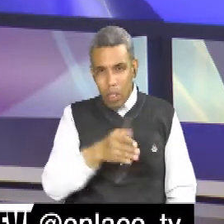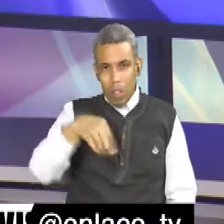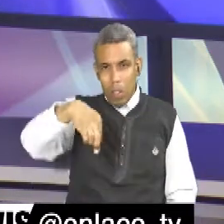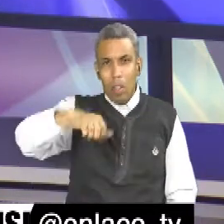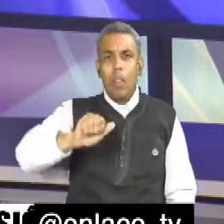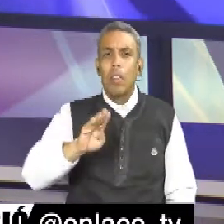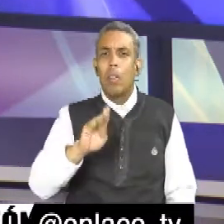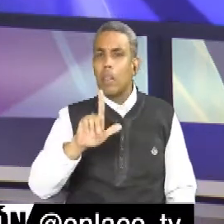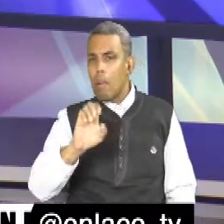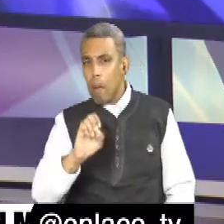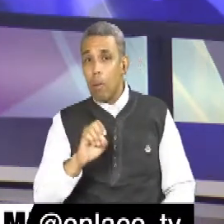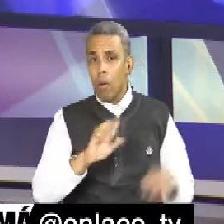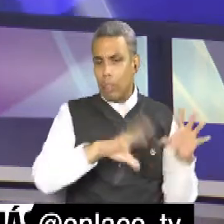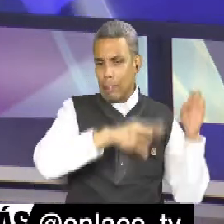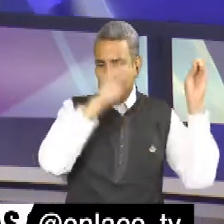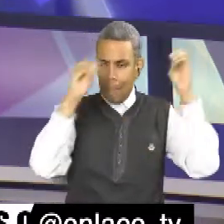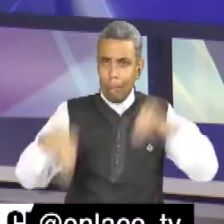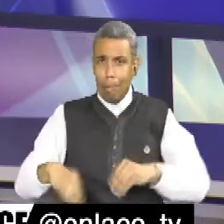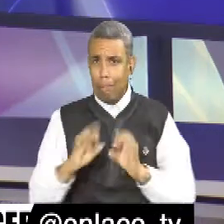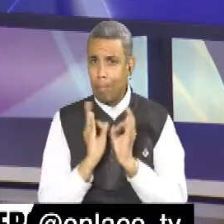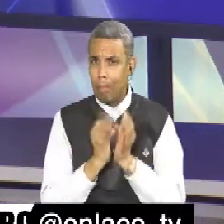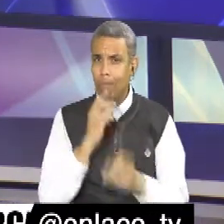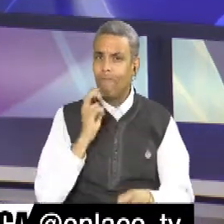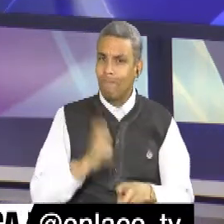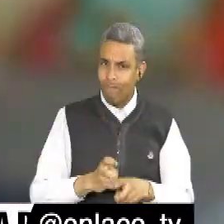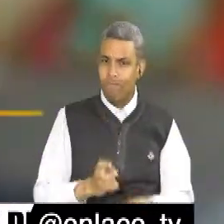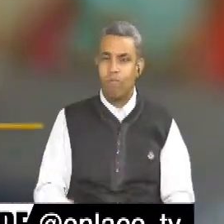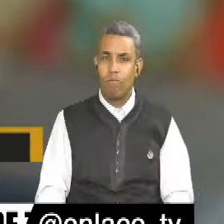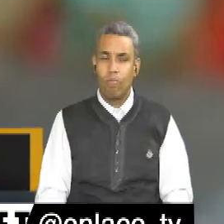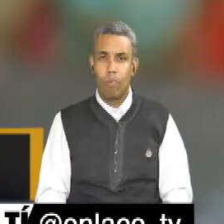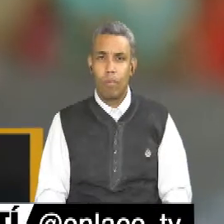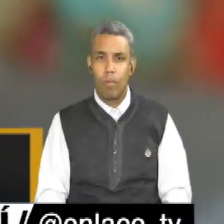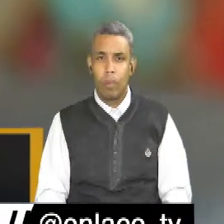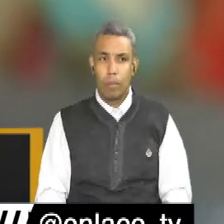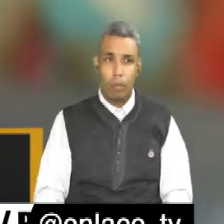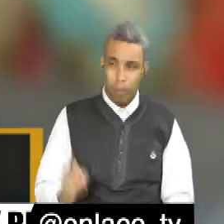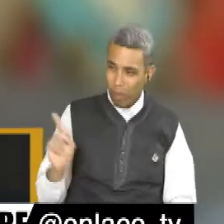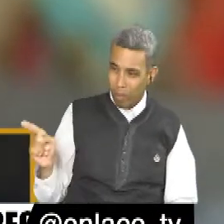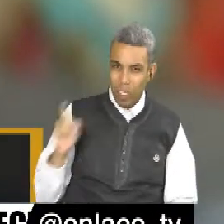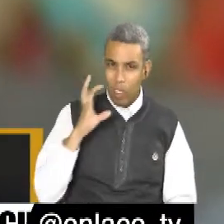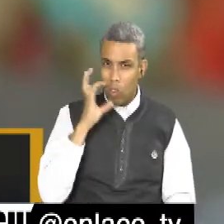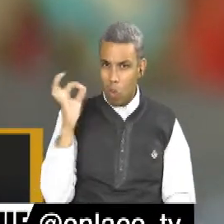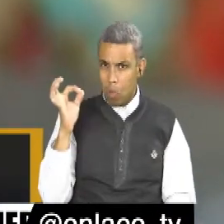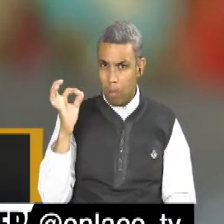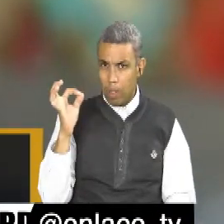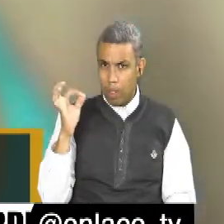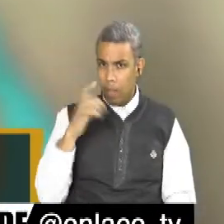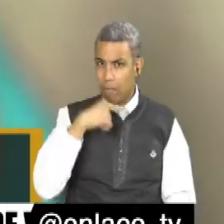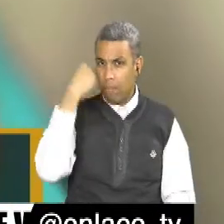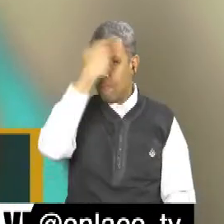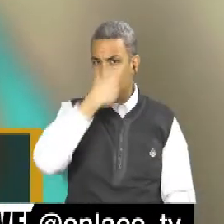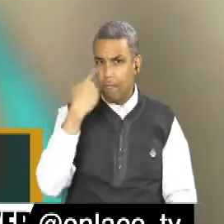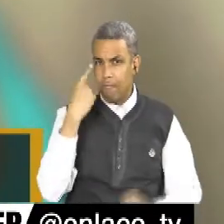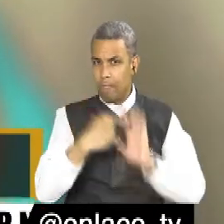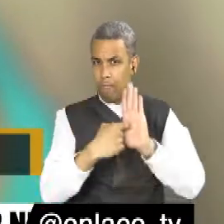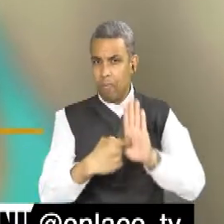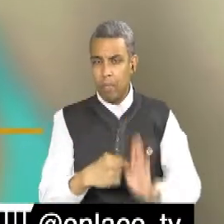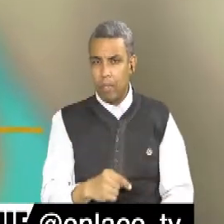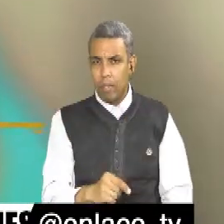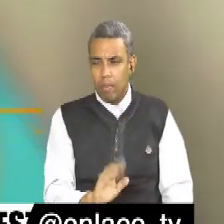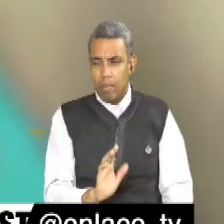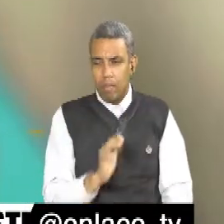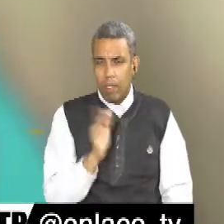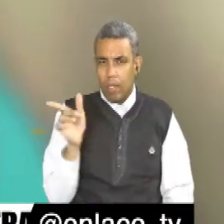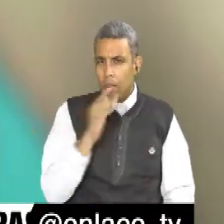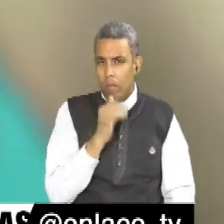sobre el drama que están atravesando. Este hombre, a quien le cubrimos su identidad por seguridad, salió huyendo de la muerte desde el municipio